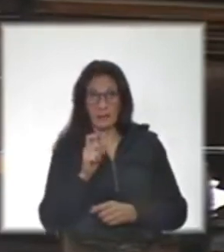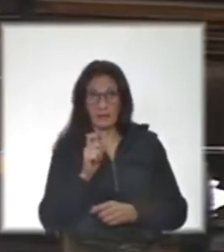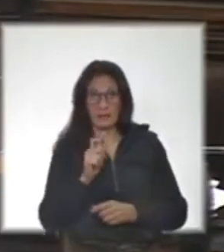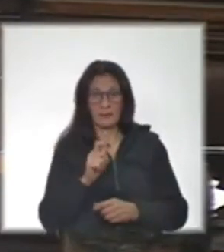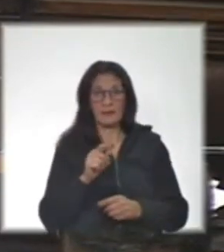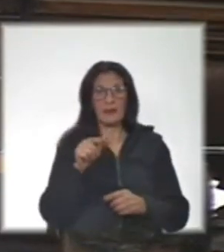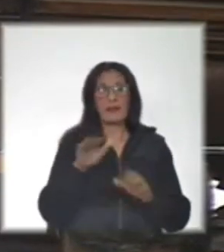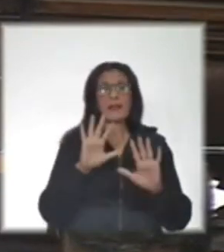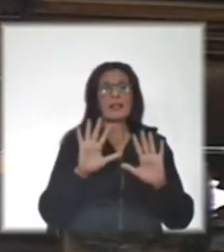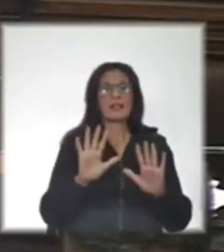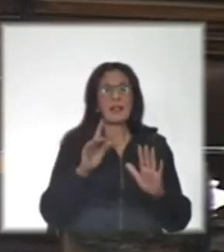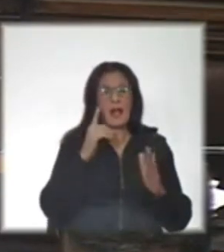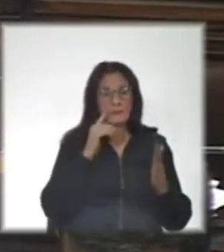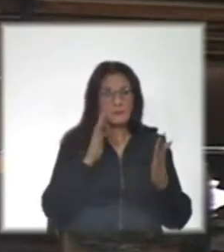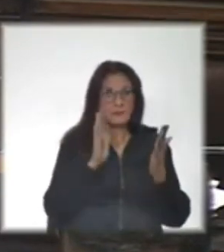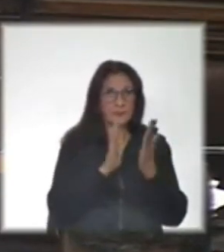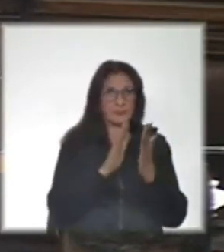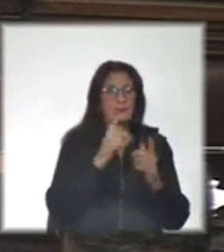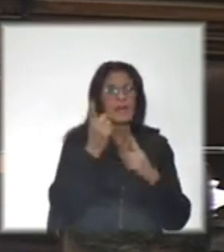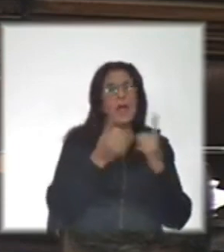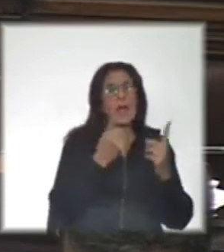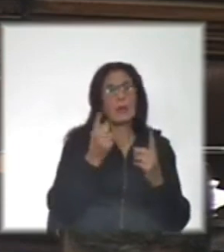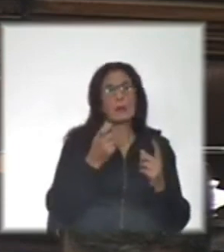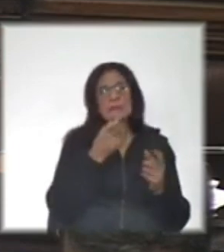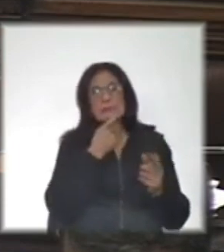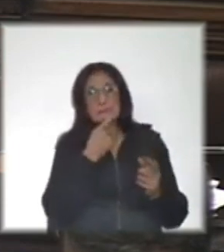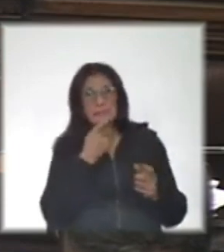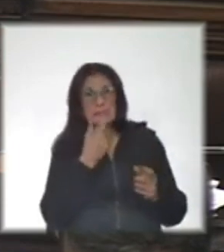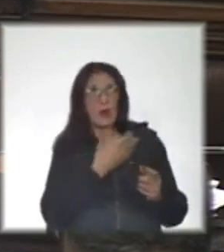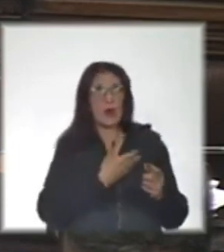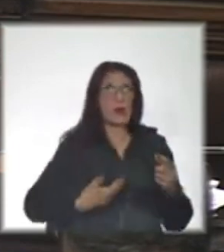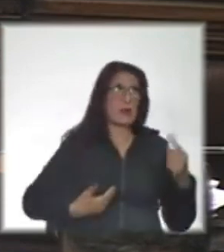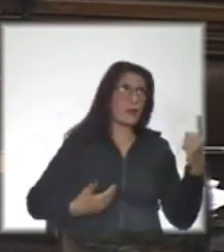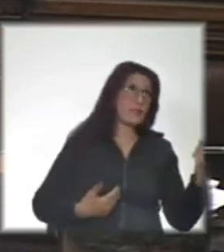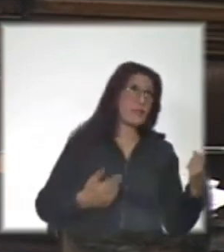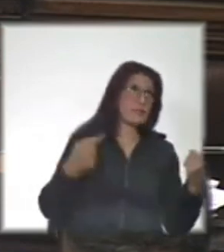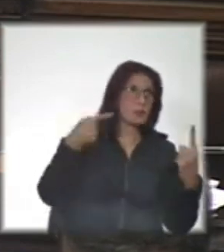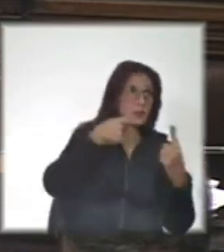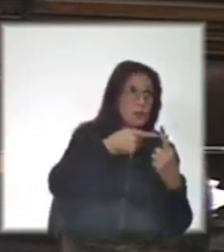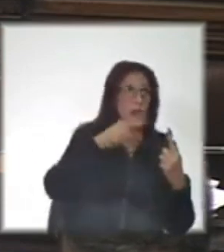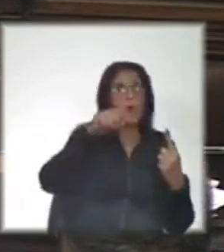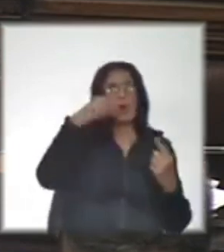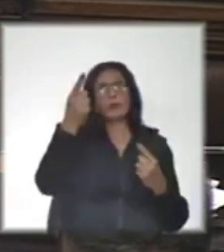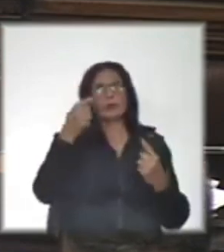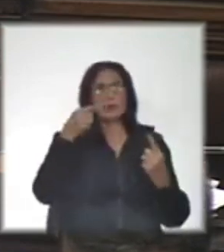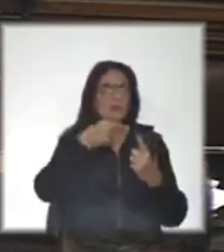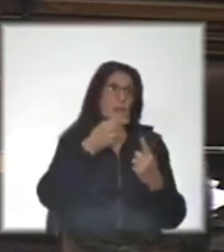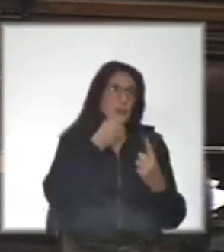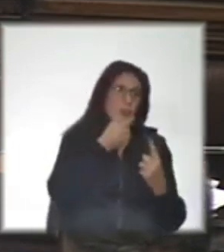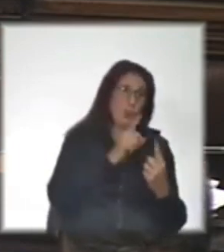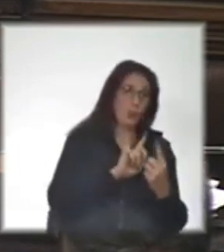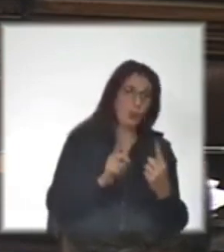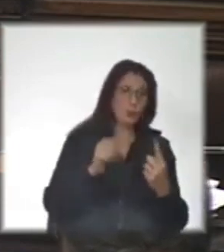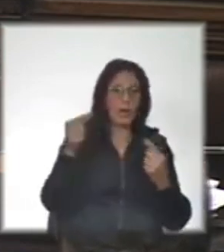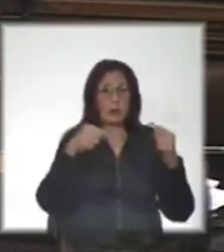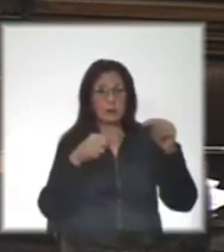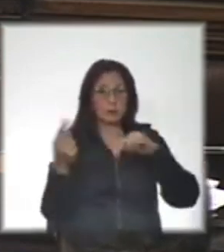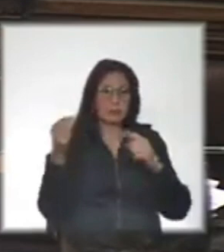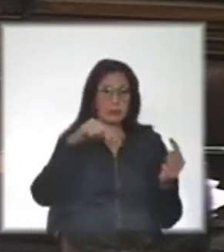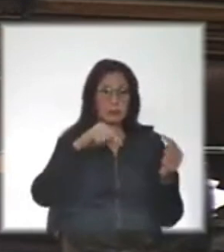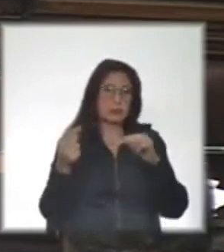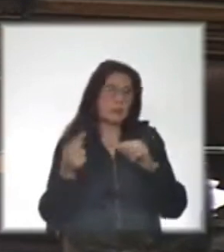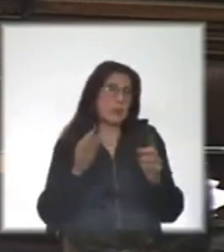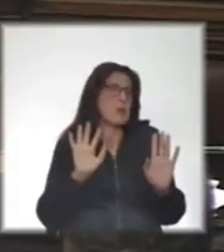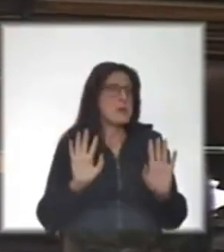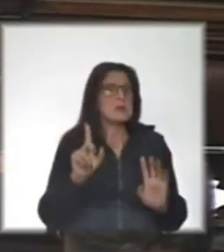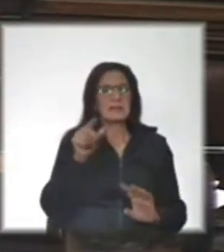están enfrentadas y que algunas tienen simpatía con el gobierno que llegó y otras con el gobierno que se fue, y que los gobiernos con esas empresas que